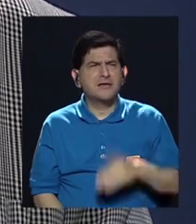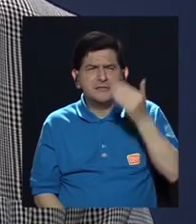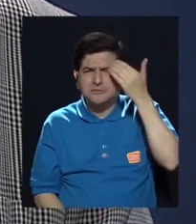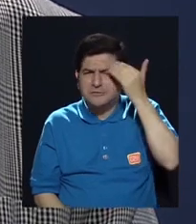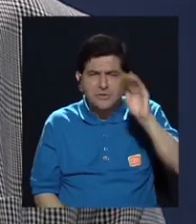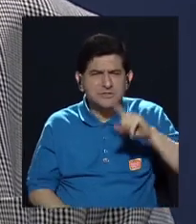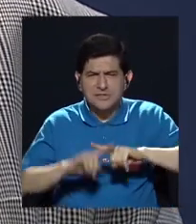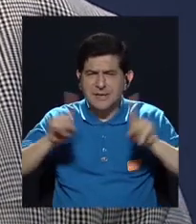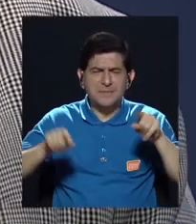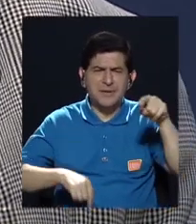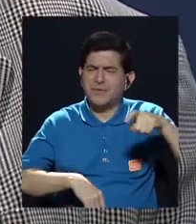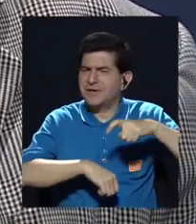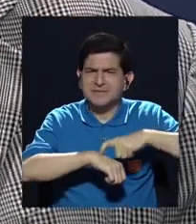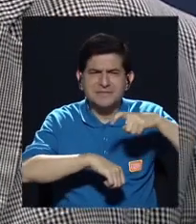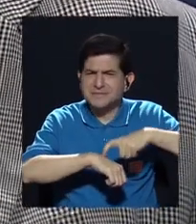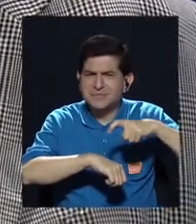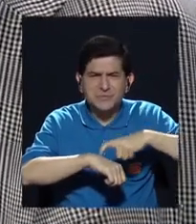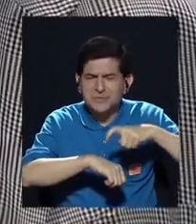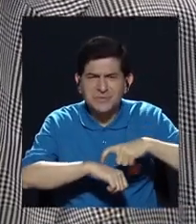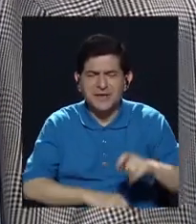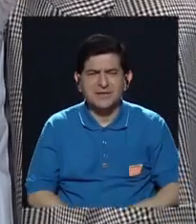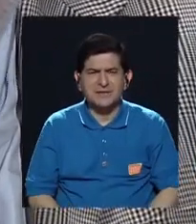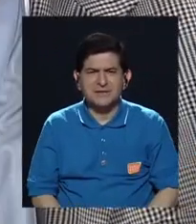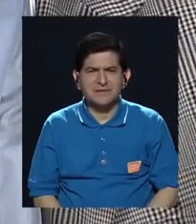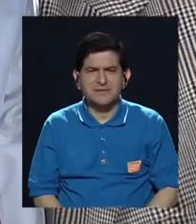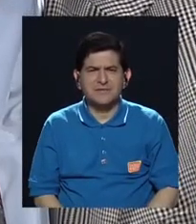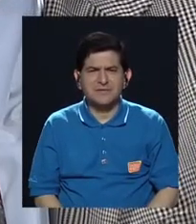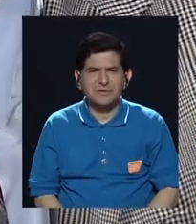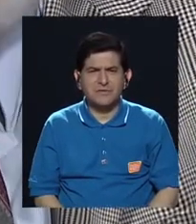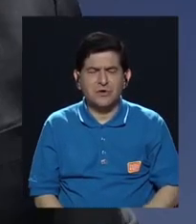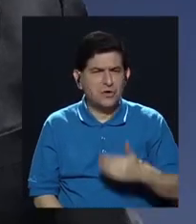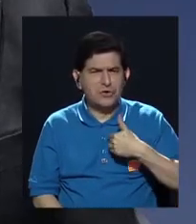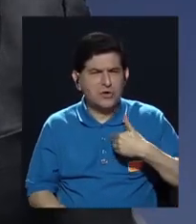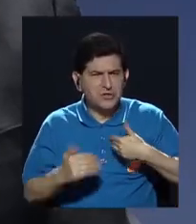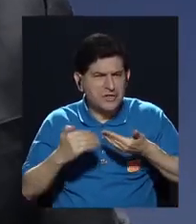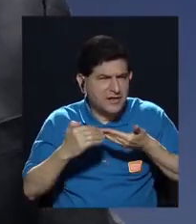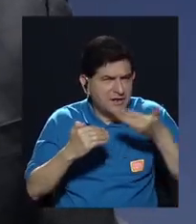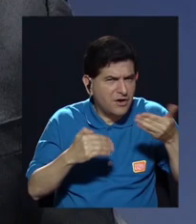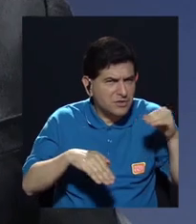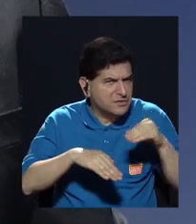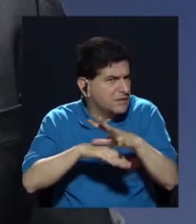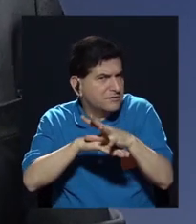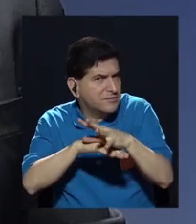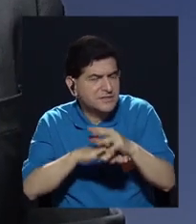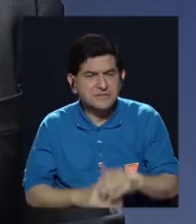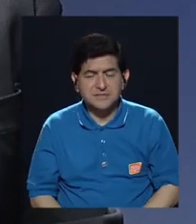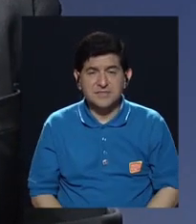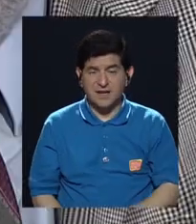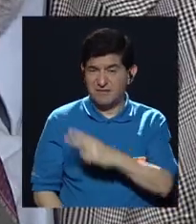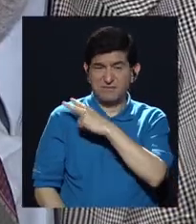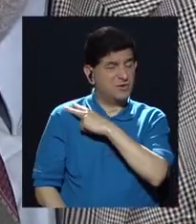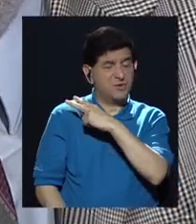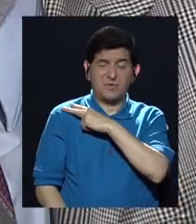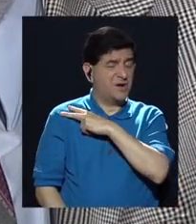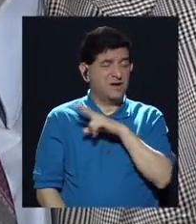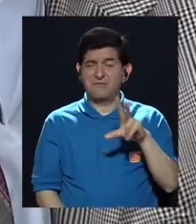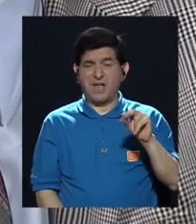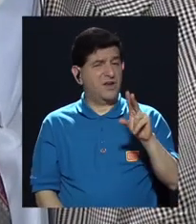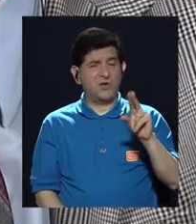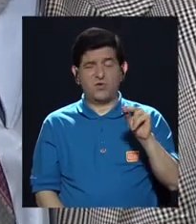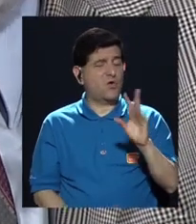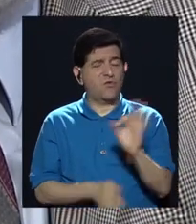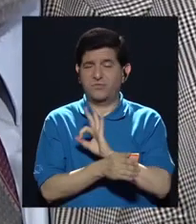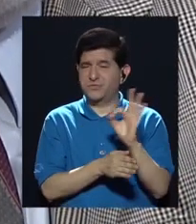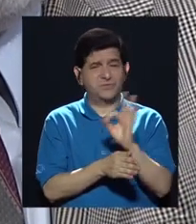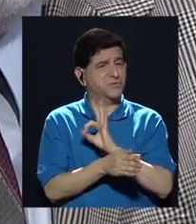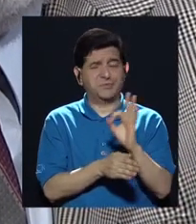ese momento, es decir, beligerantes... No tenía ningún factor... Es que no, como jefe no estaba